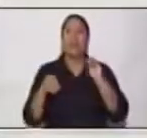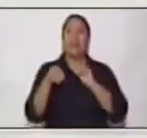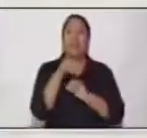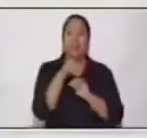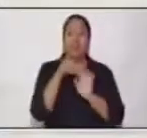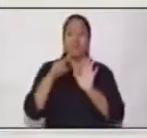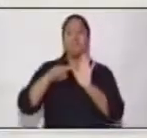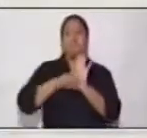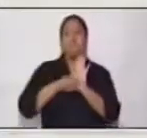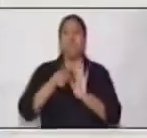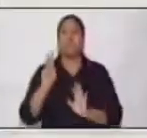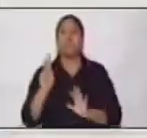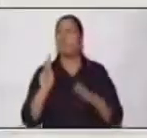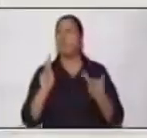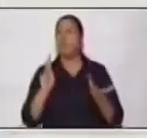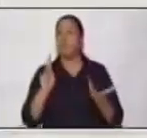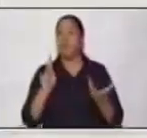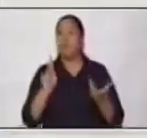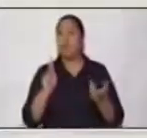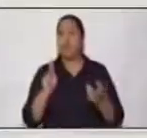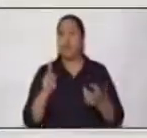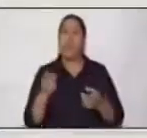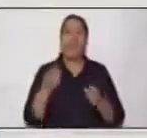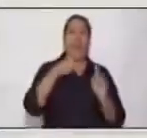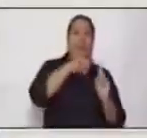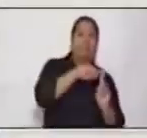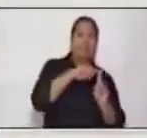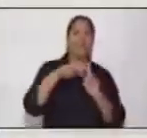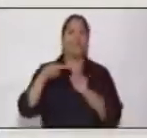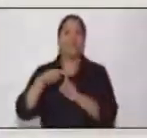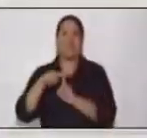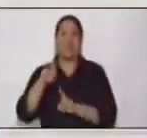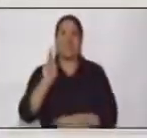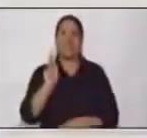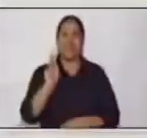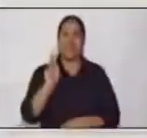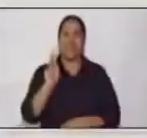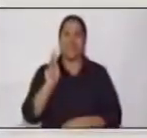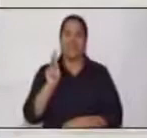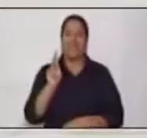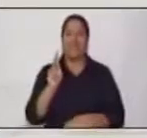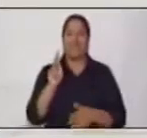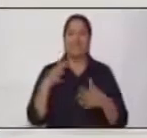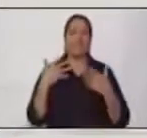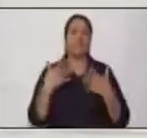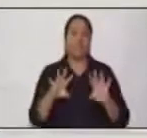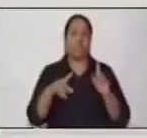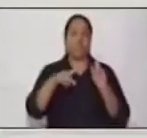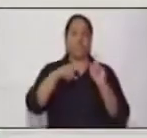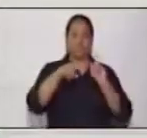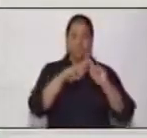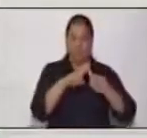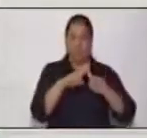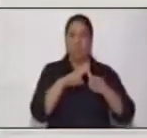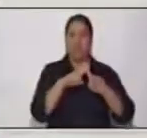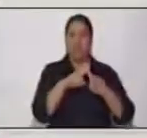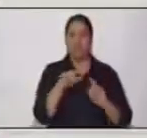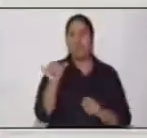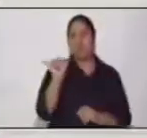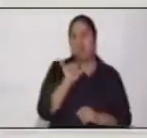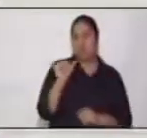menos Y, yo voy a aplicar en ambos lados más Y, quedándome ya despejado X y siendo igual